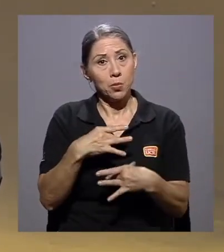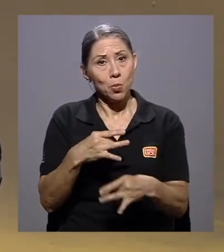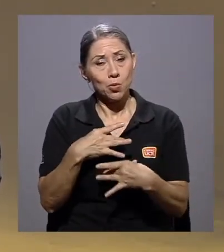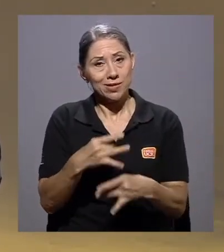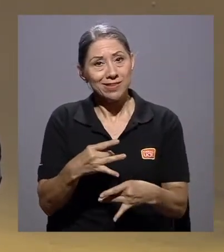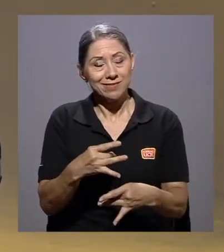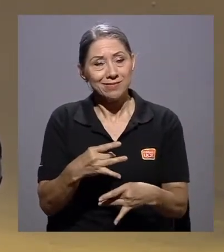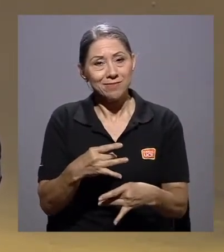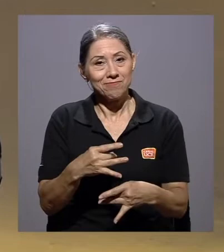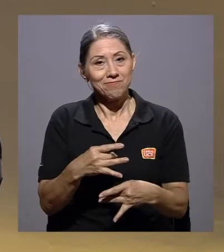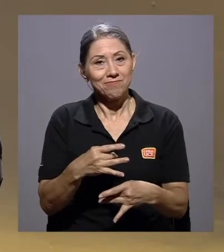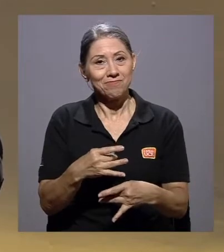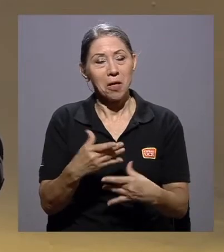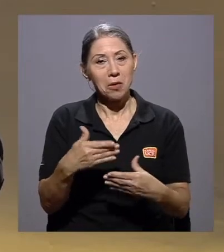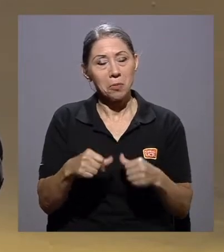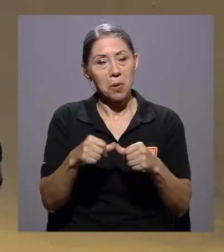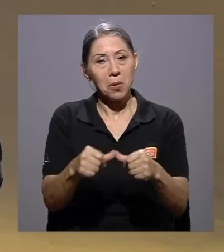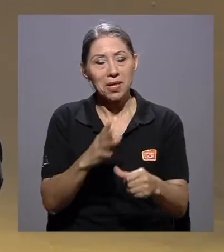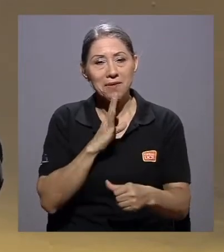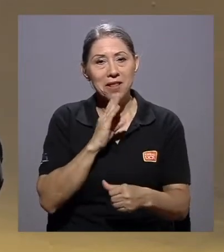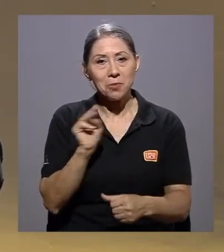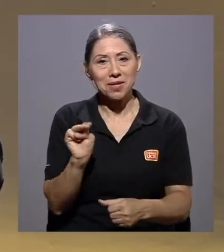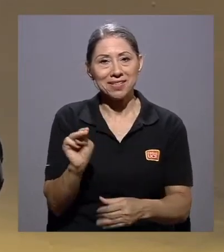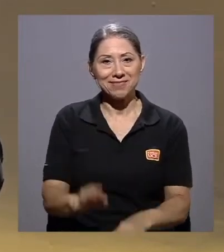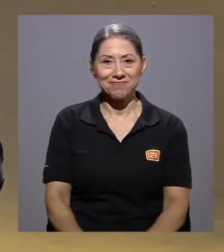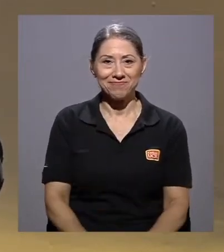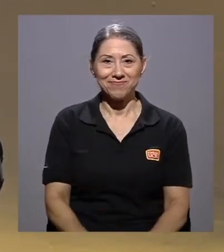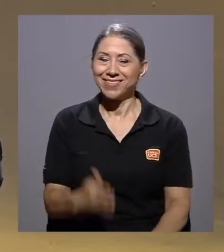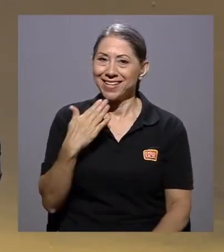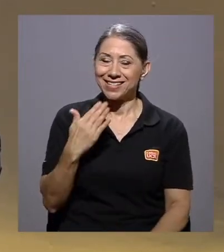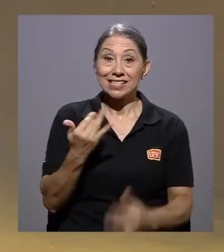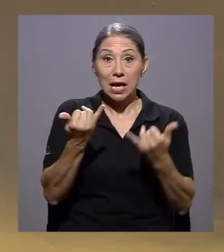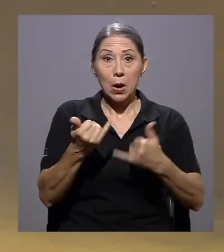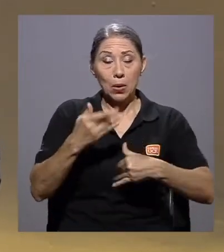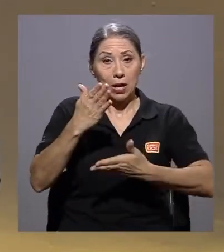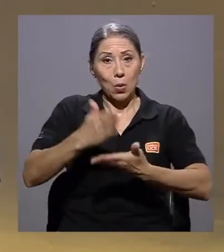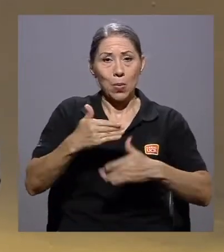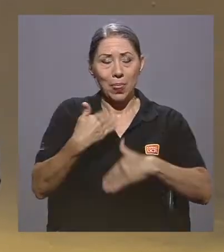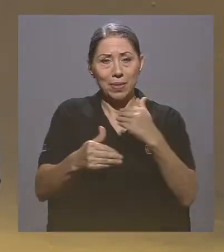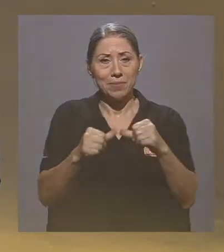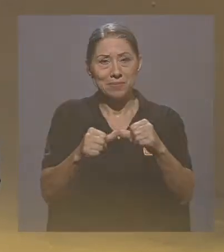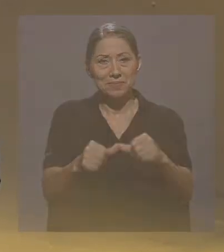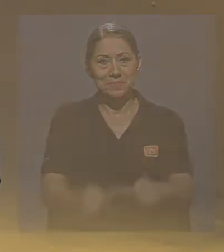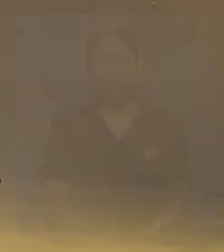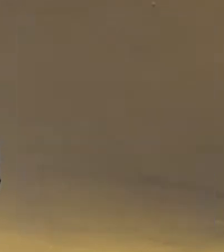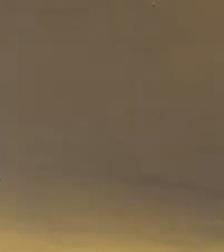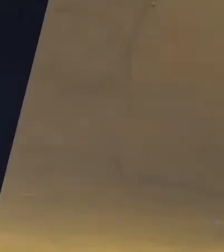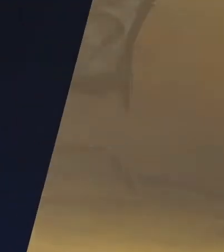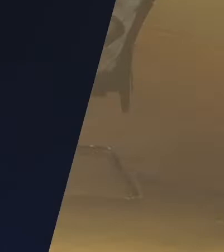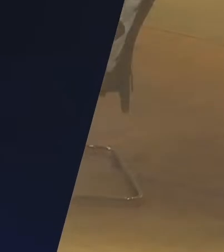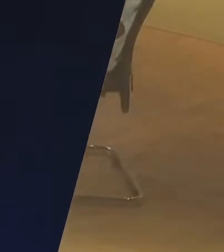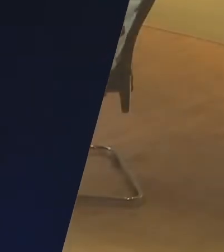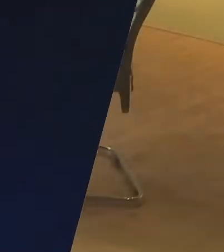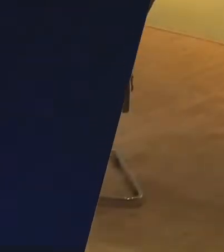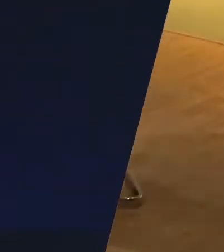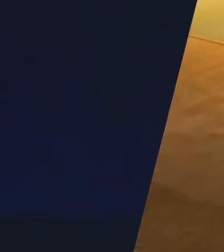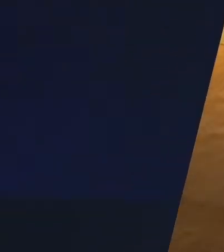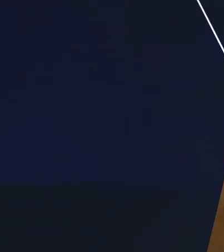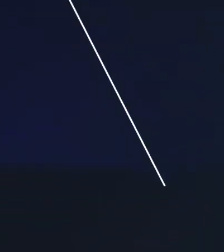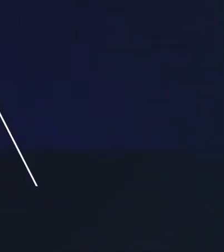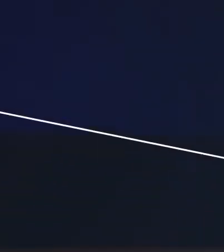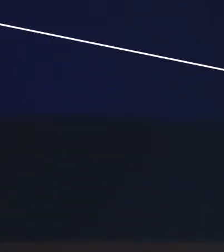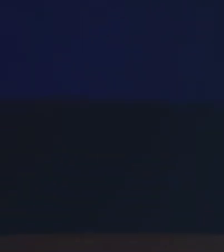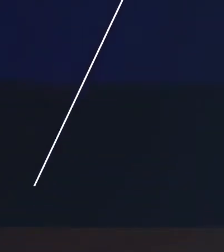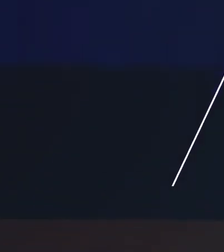está bastante interesante. Le damos la palabra a Martín apenas volvamos. Okay, gracias. Vamos a corte, ya regresamos.